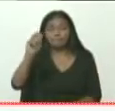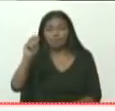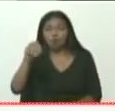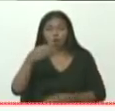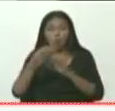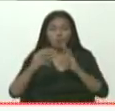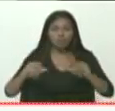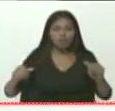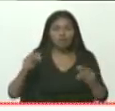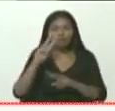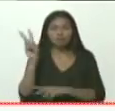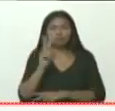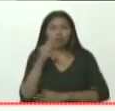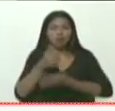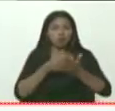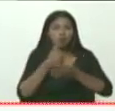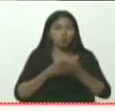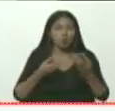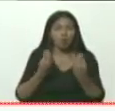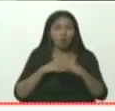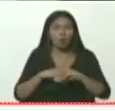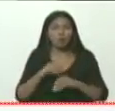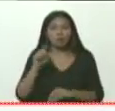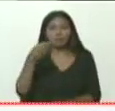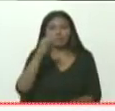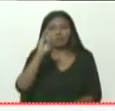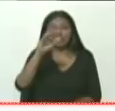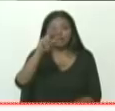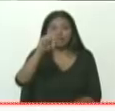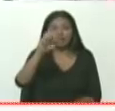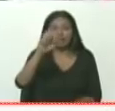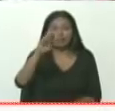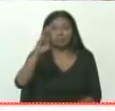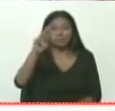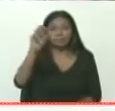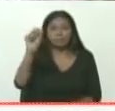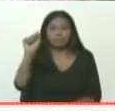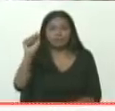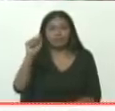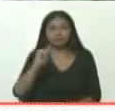su lucha en el marco del Acuerdo de Ginebra.